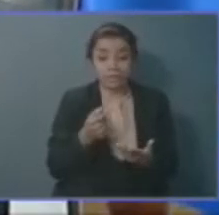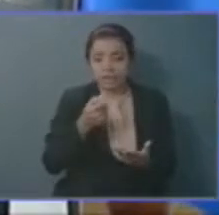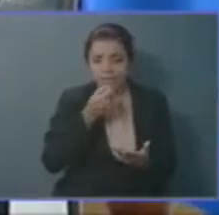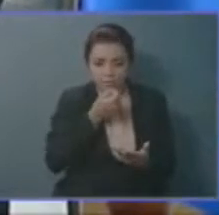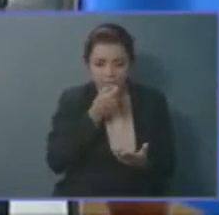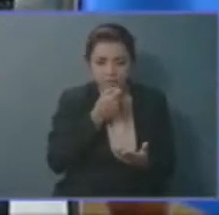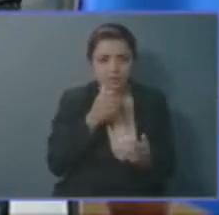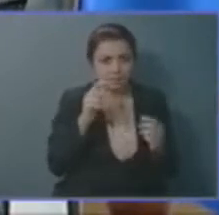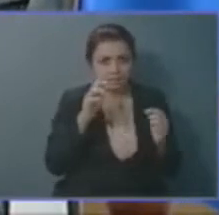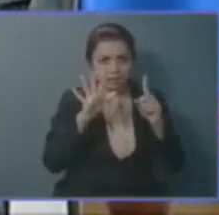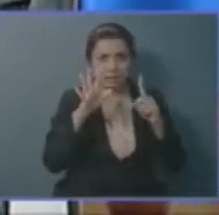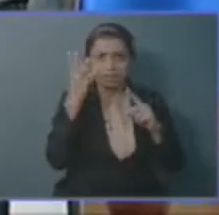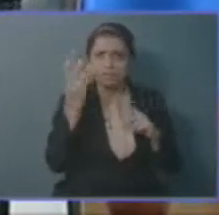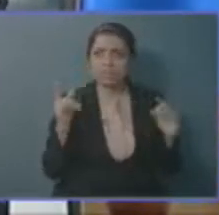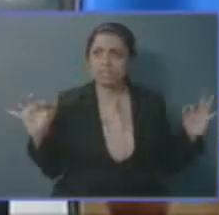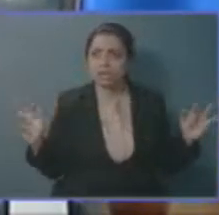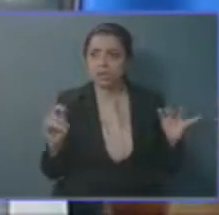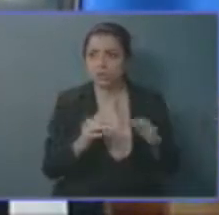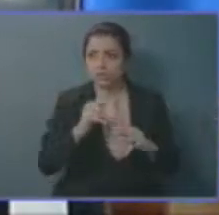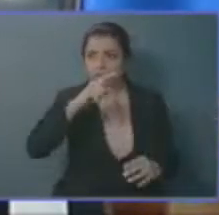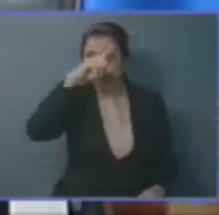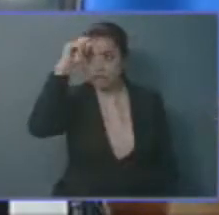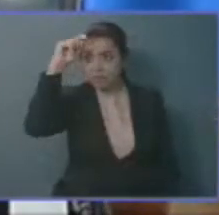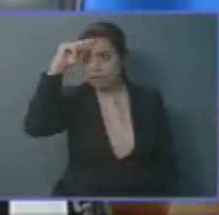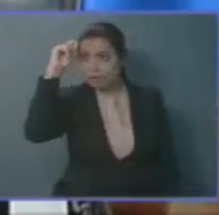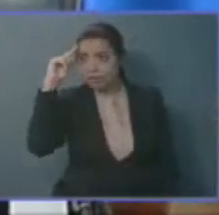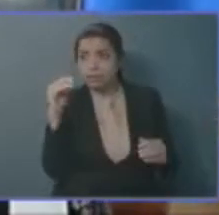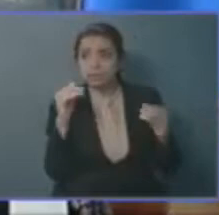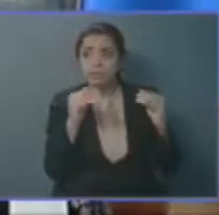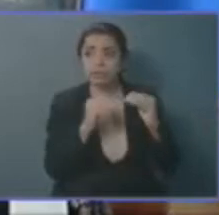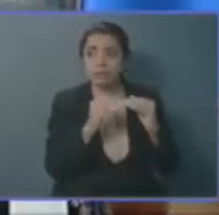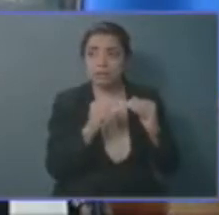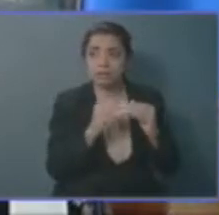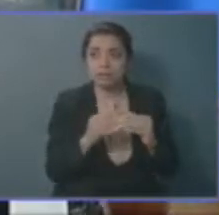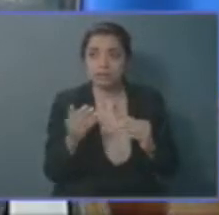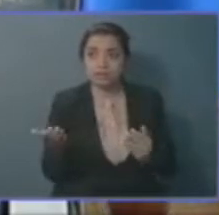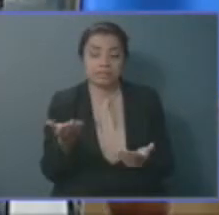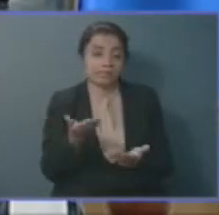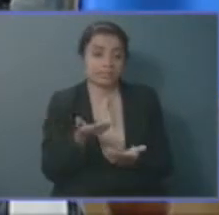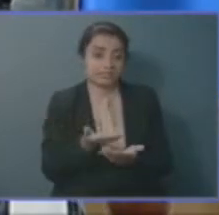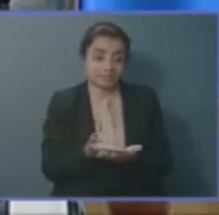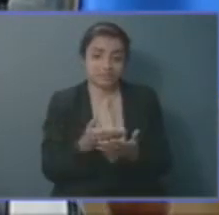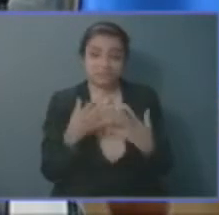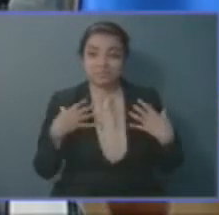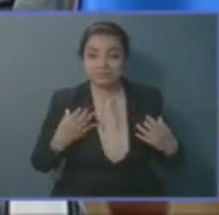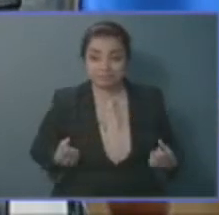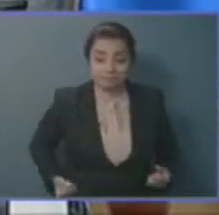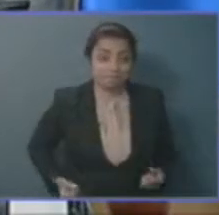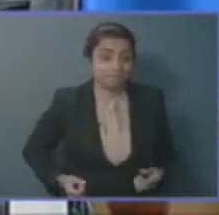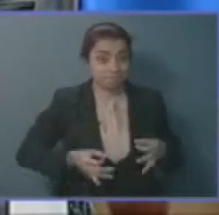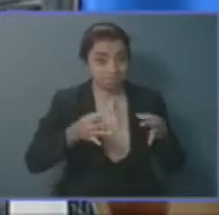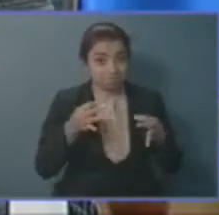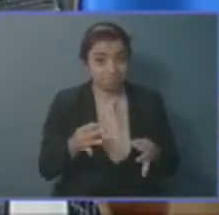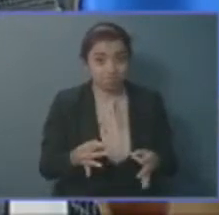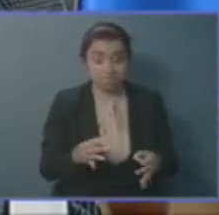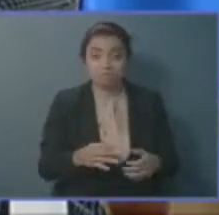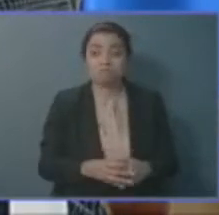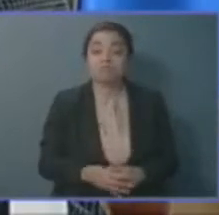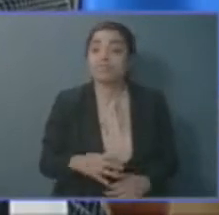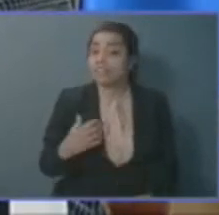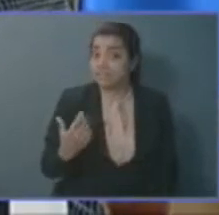de 6 días de trabajo, como también la propuesta del órgano ejecutivo debidamente certificada. Si